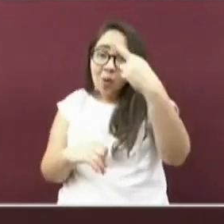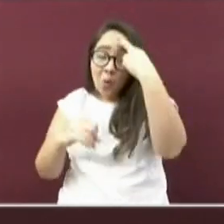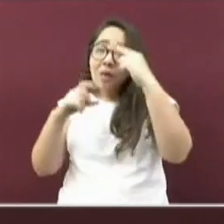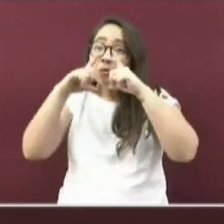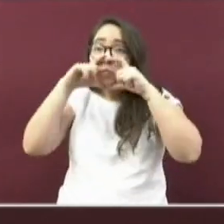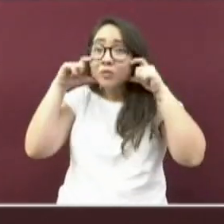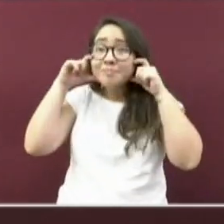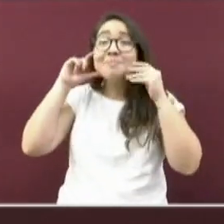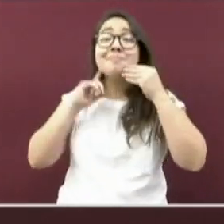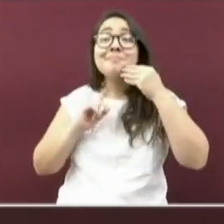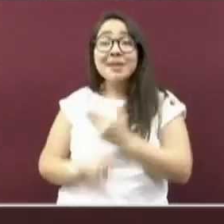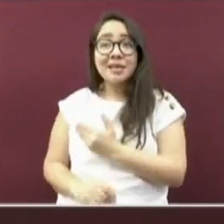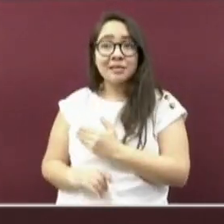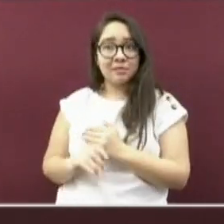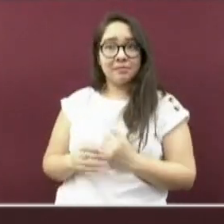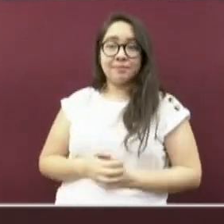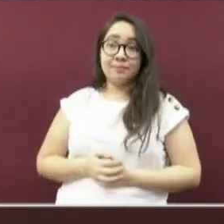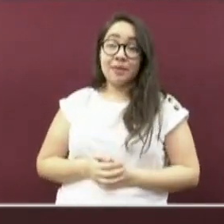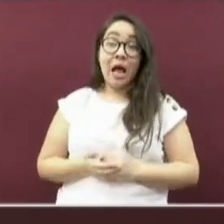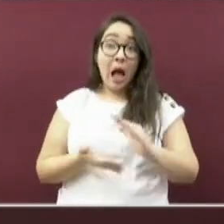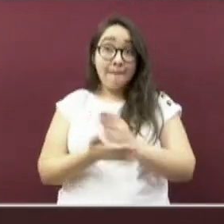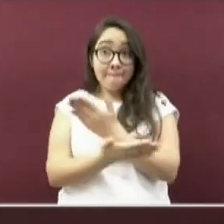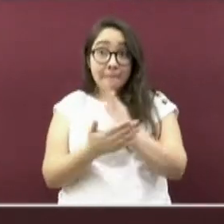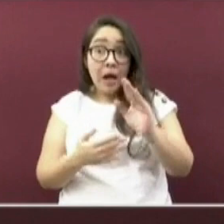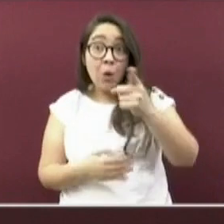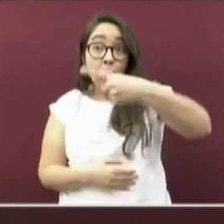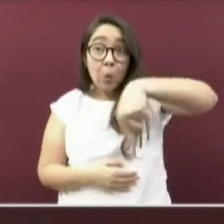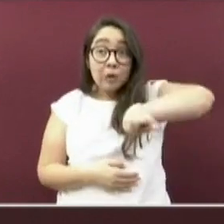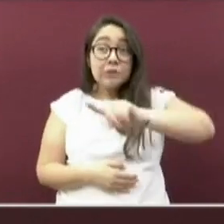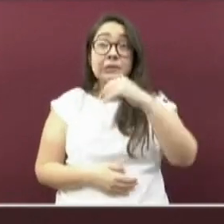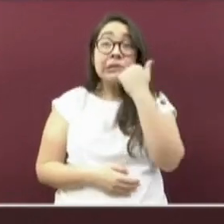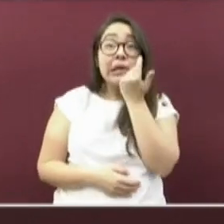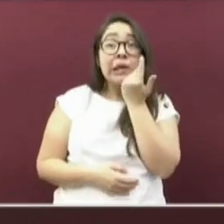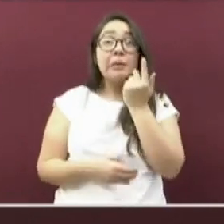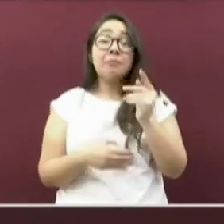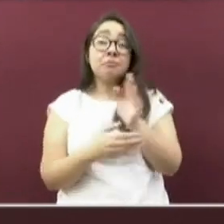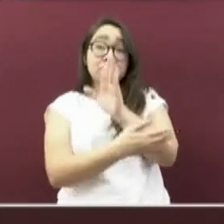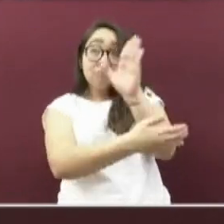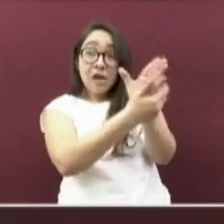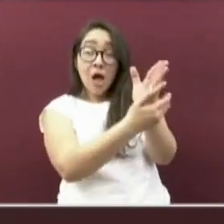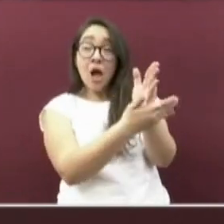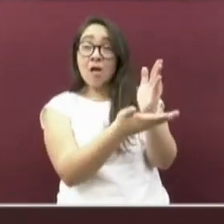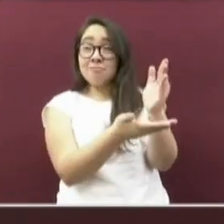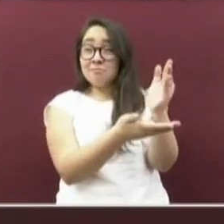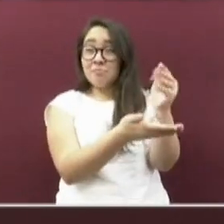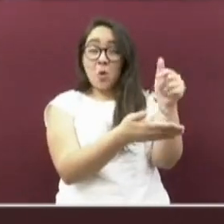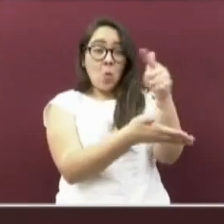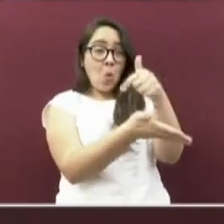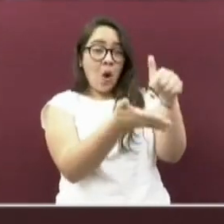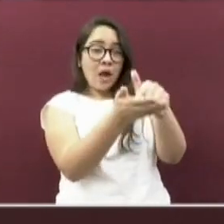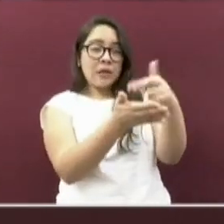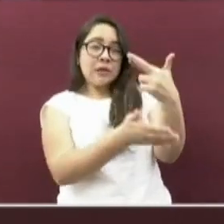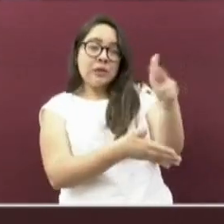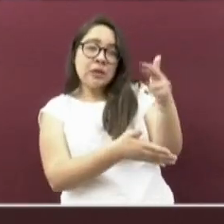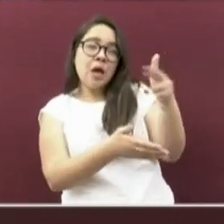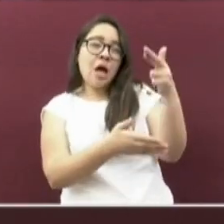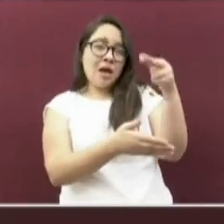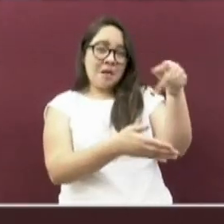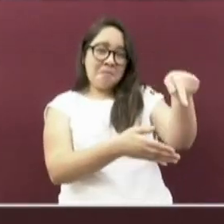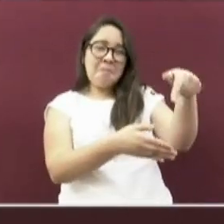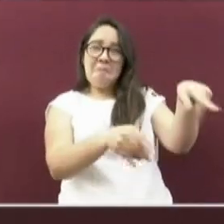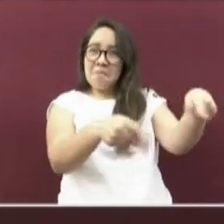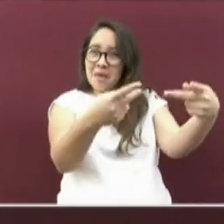por otro lado, cuando visiten comercios con ventas de alimentos o bebidas, es